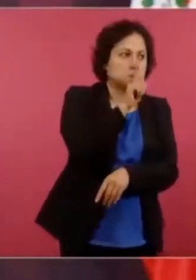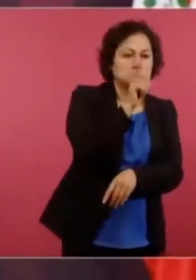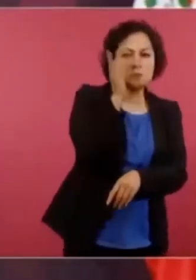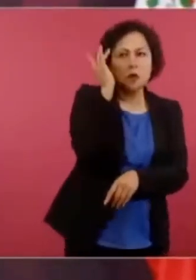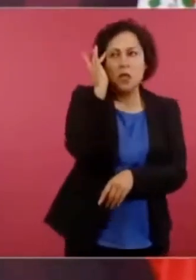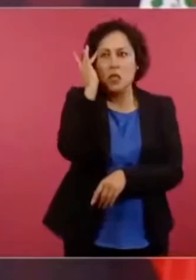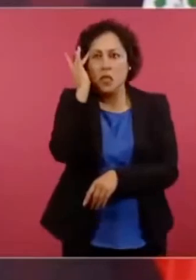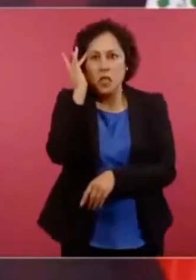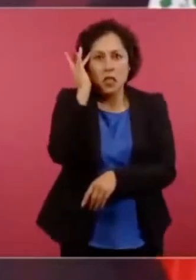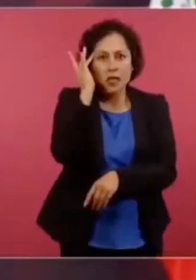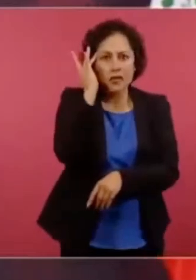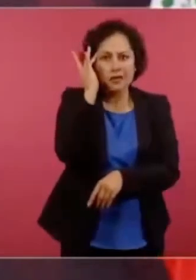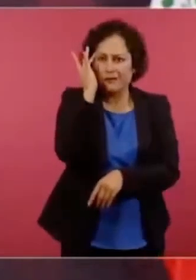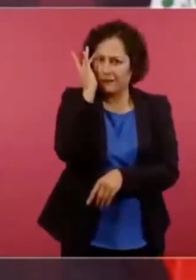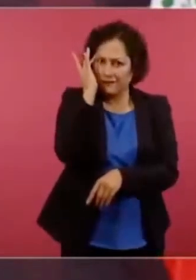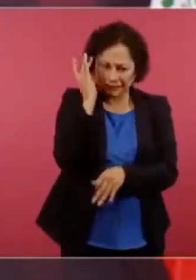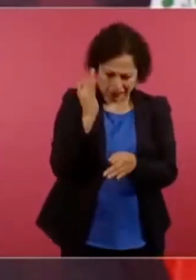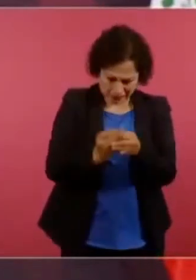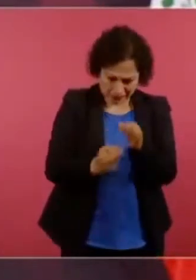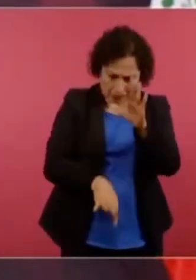bastante hablar de eso.